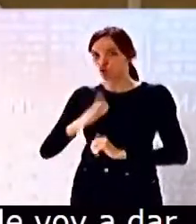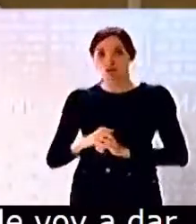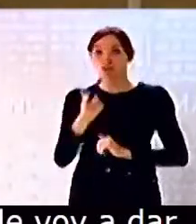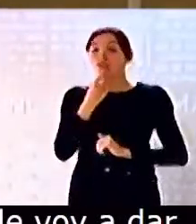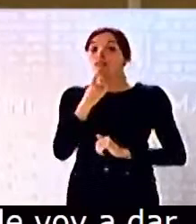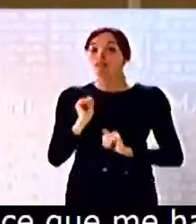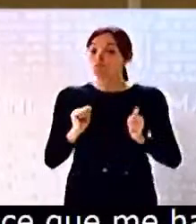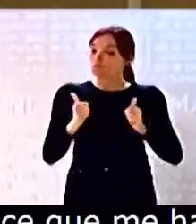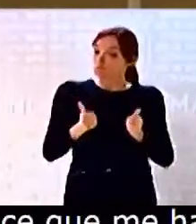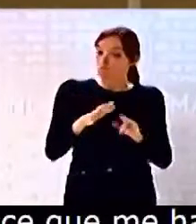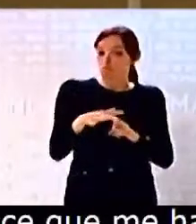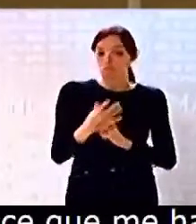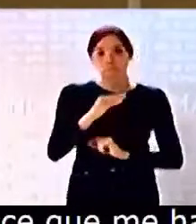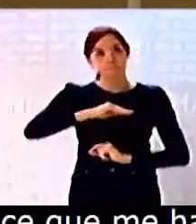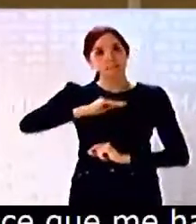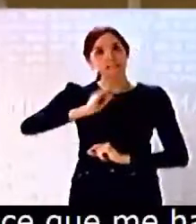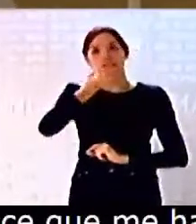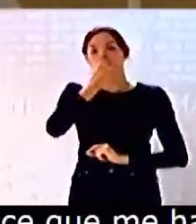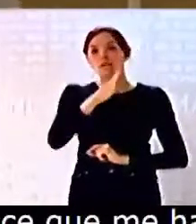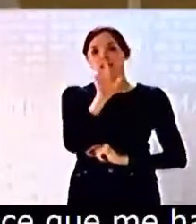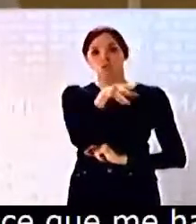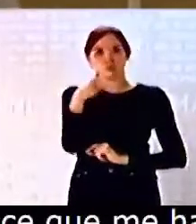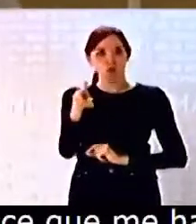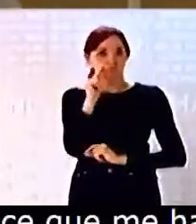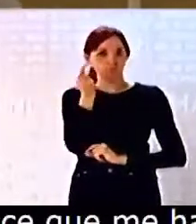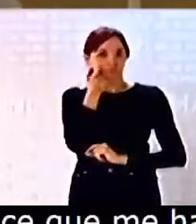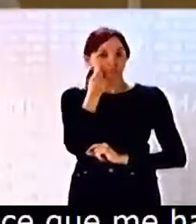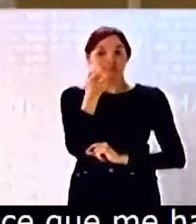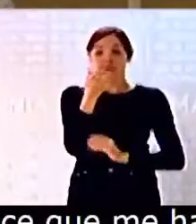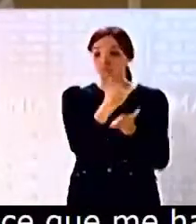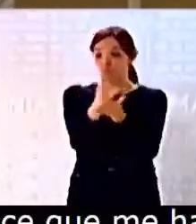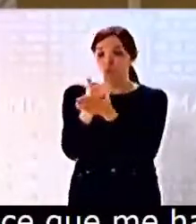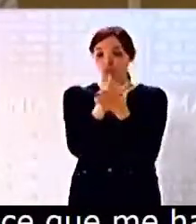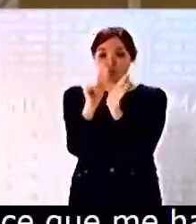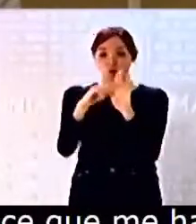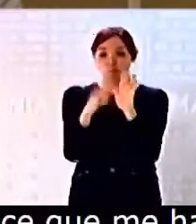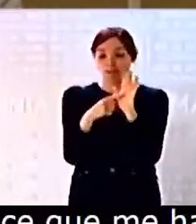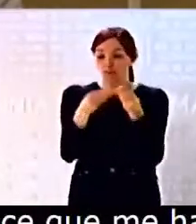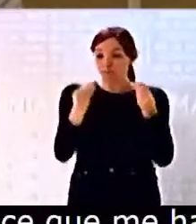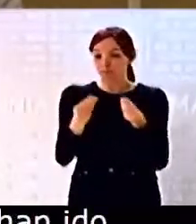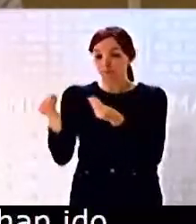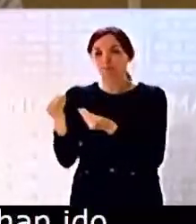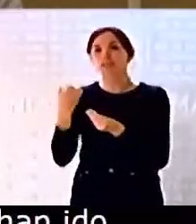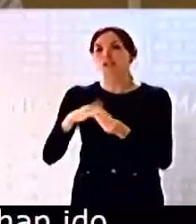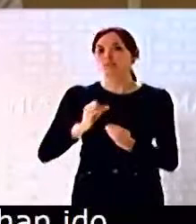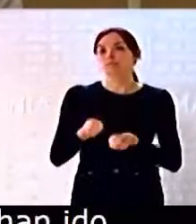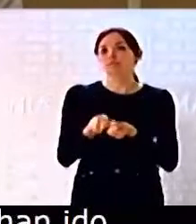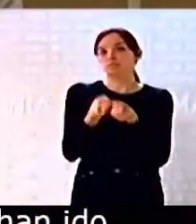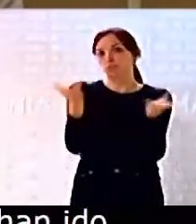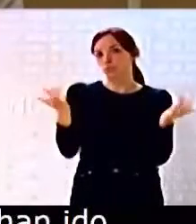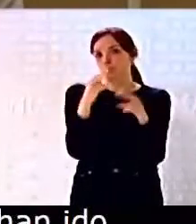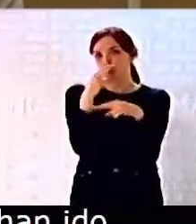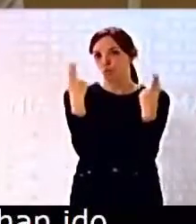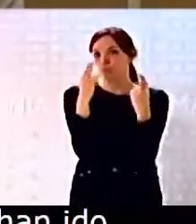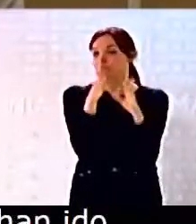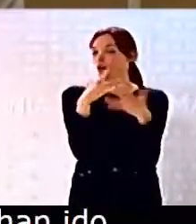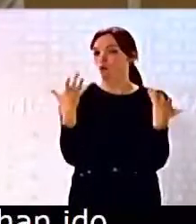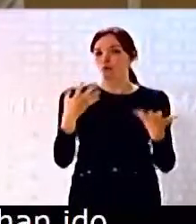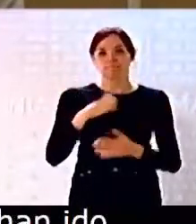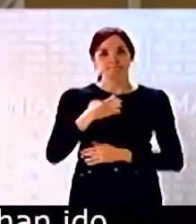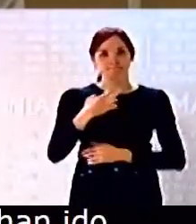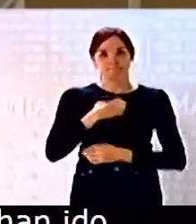primeros que se han conocido los resultados. Cuando tengamos el cribado completo lo daríamos a conocer, pero ahora mismo no estoy en